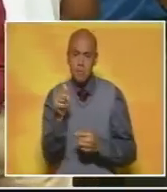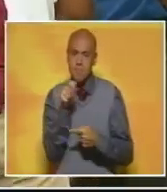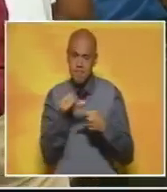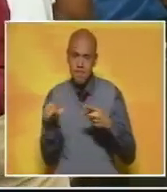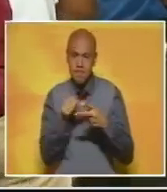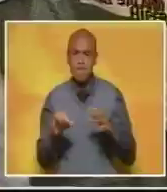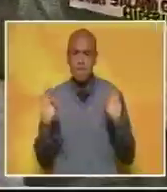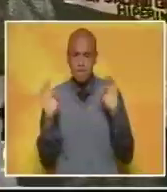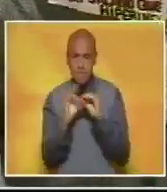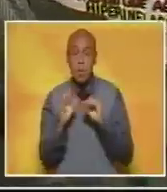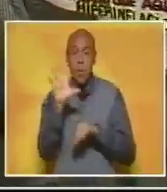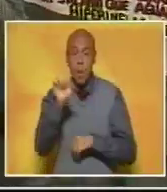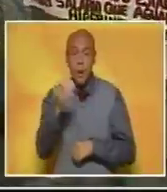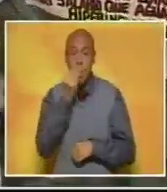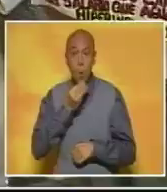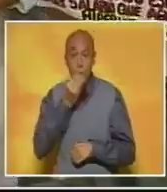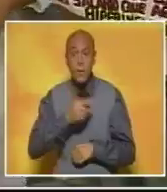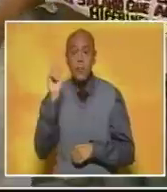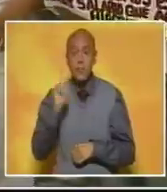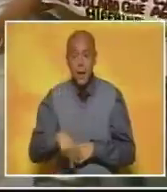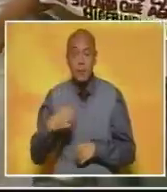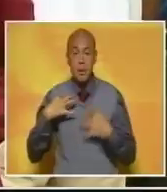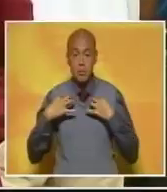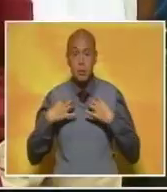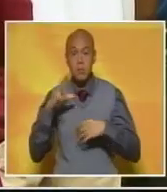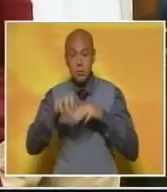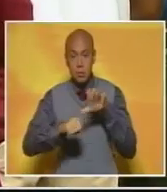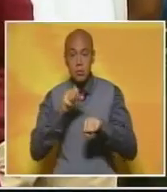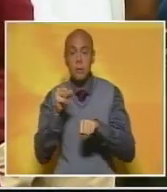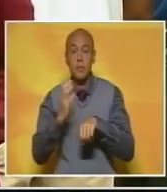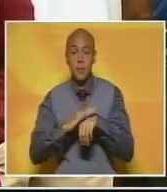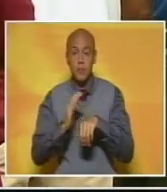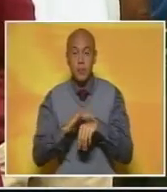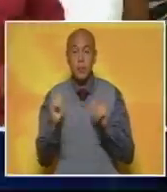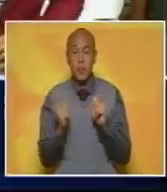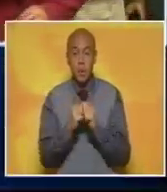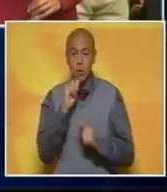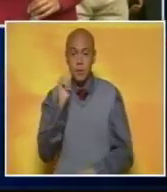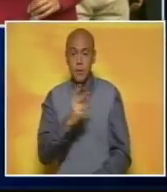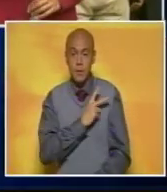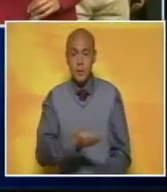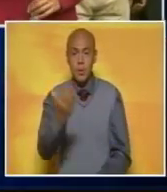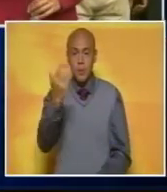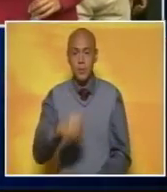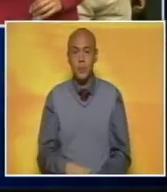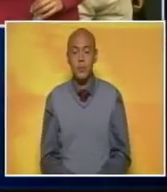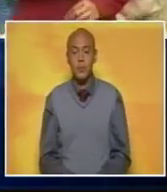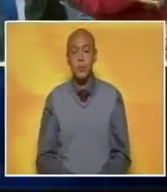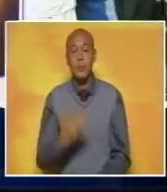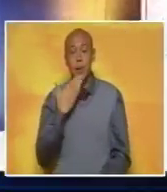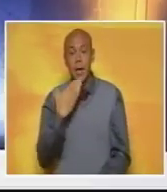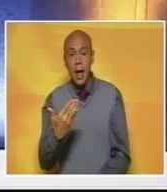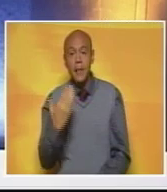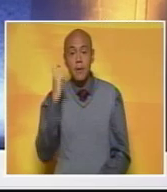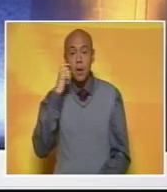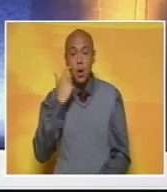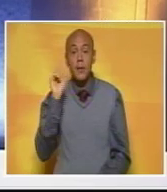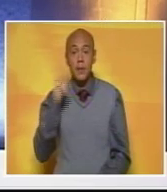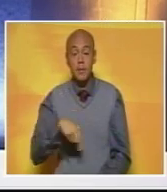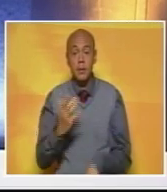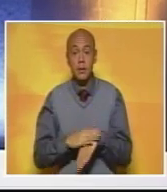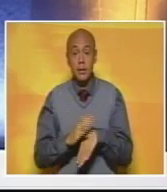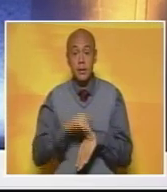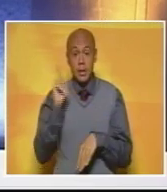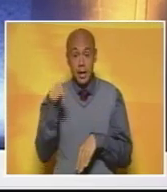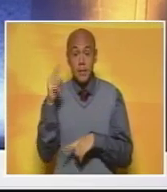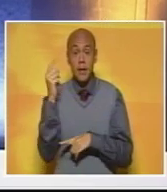básica alimentaria y también sus necesidades básicas. En nuestro aporte ustedes sigan con mucho más de nuestra emisión meridiana. Muchísimas gracias, Maoli. Venezuela celebra